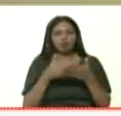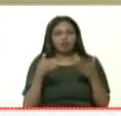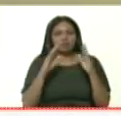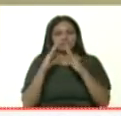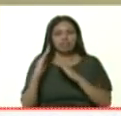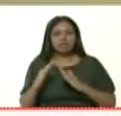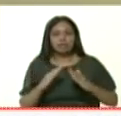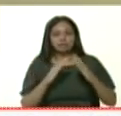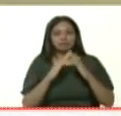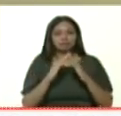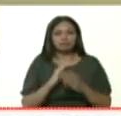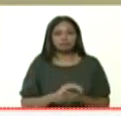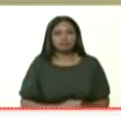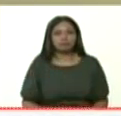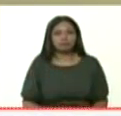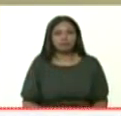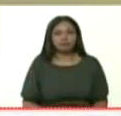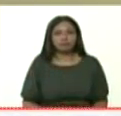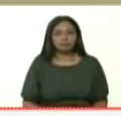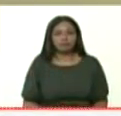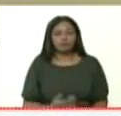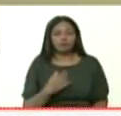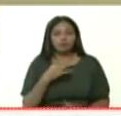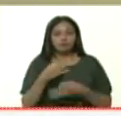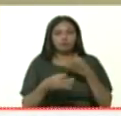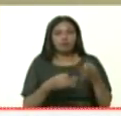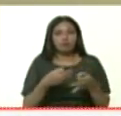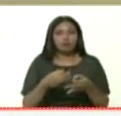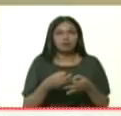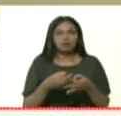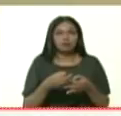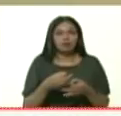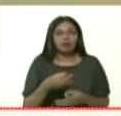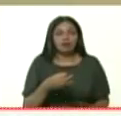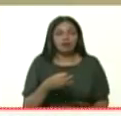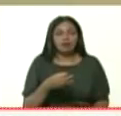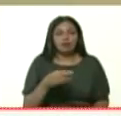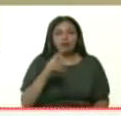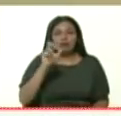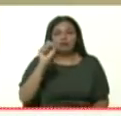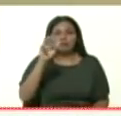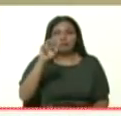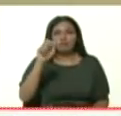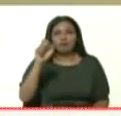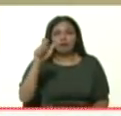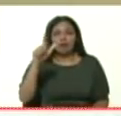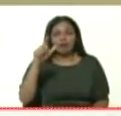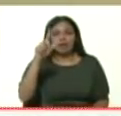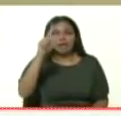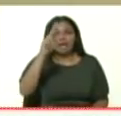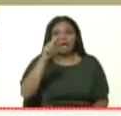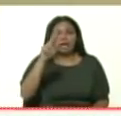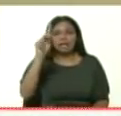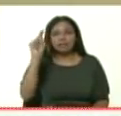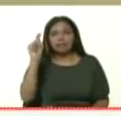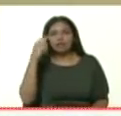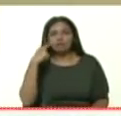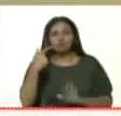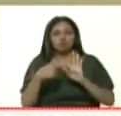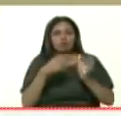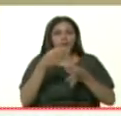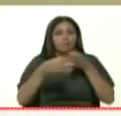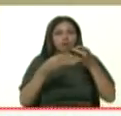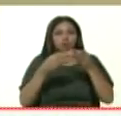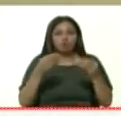hogares. Eso se lo explicaba a Rafael Correa en la entrevista que me hizo, que sacó ayer RT. Y se lo explico a